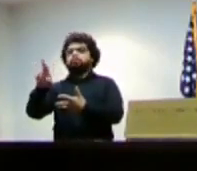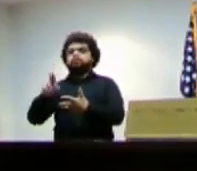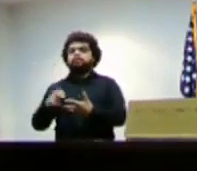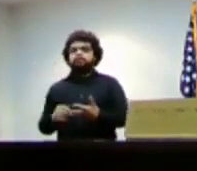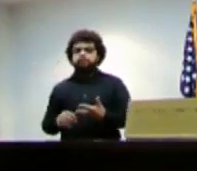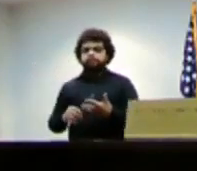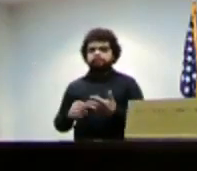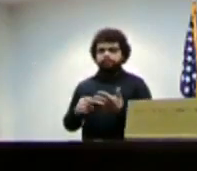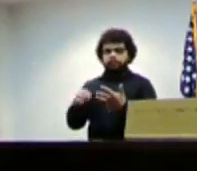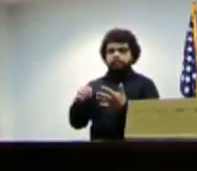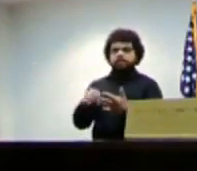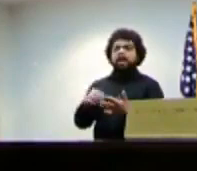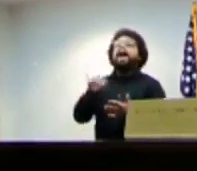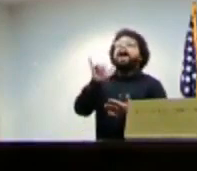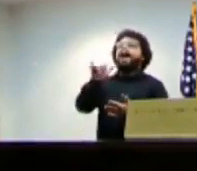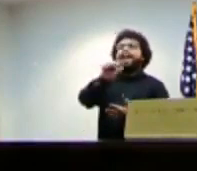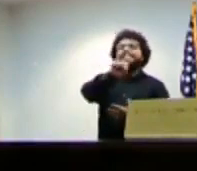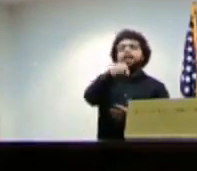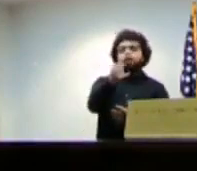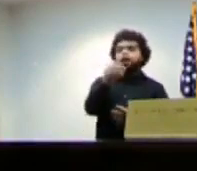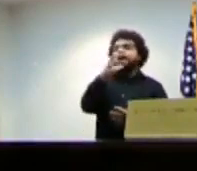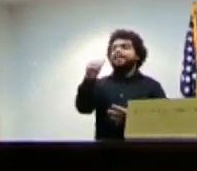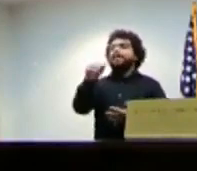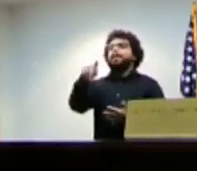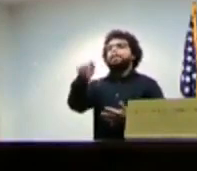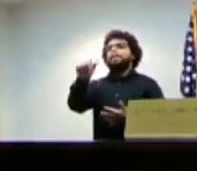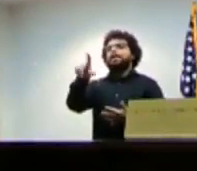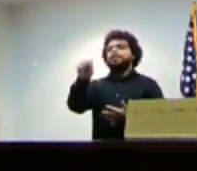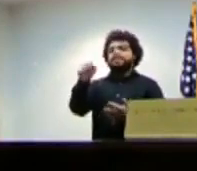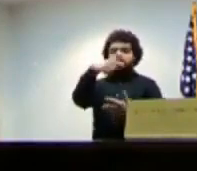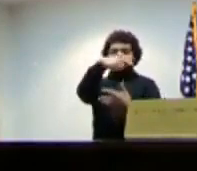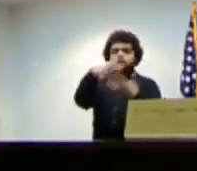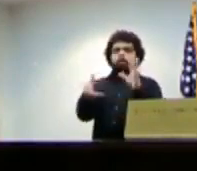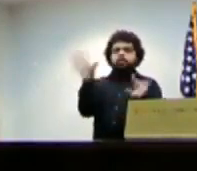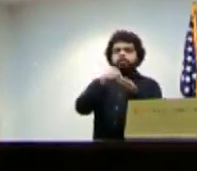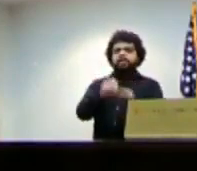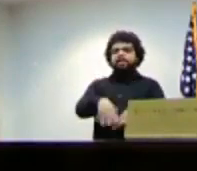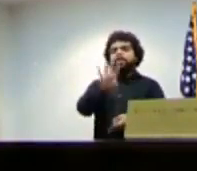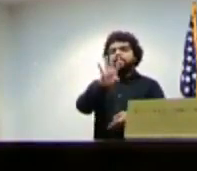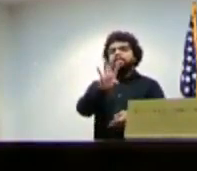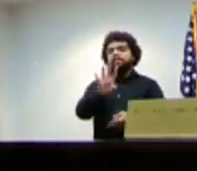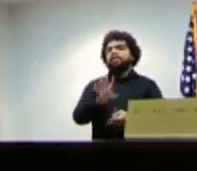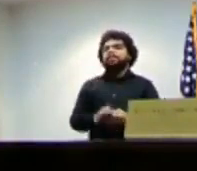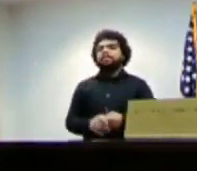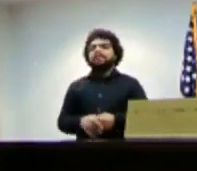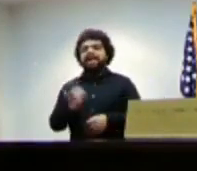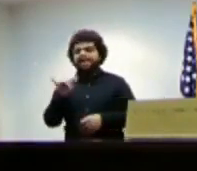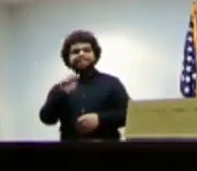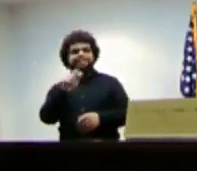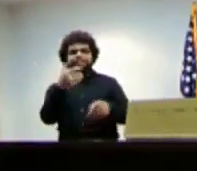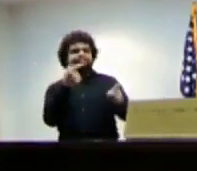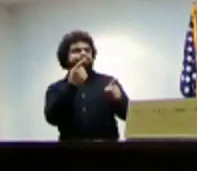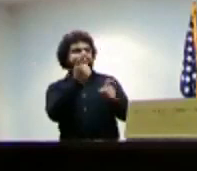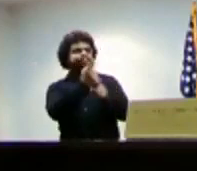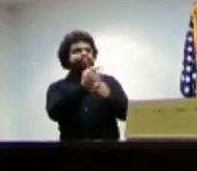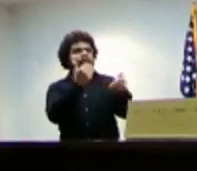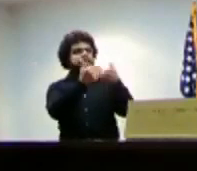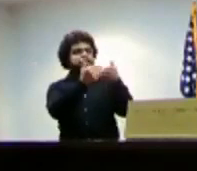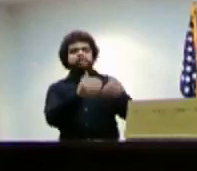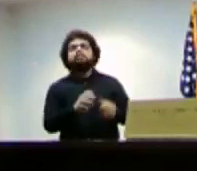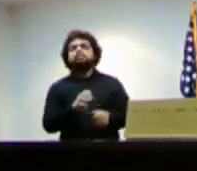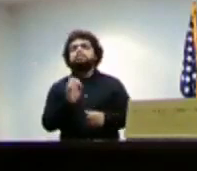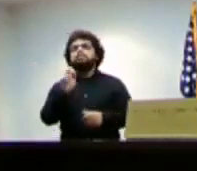Ah, San Juan y Palo Seco. San Juan sí, sí. Y Palo Seco. Están ahí. Están cerca una de la otra. Sí, sí, sí.